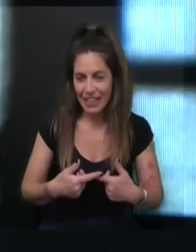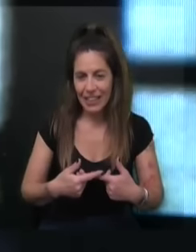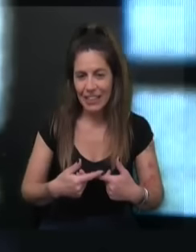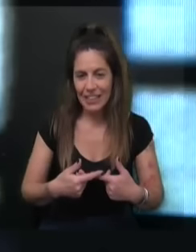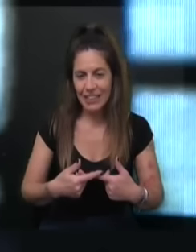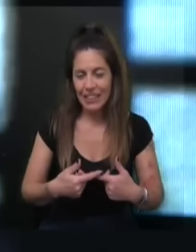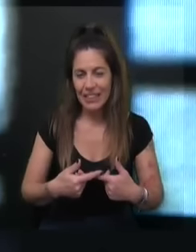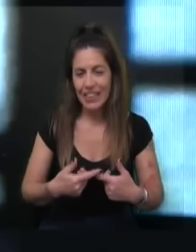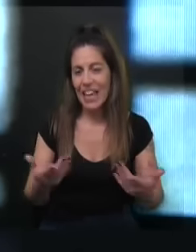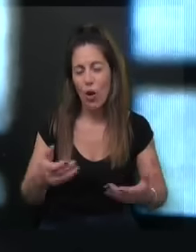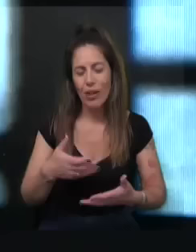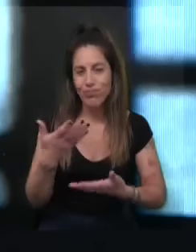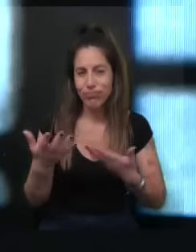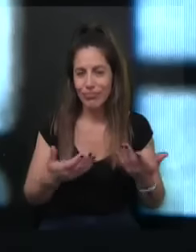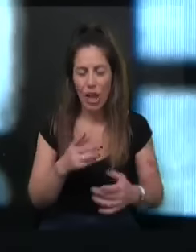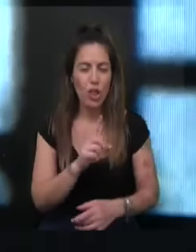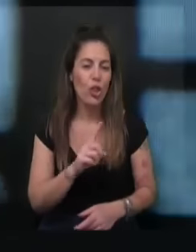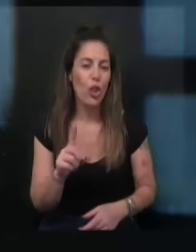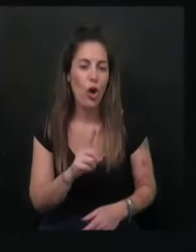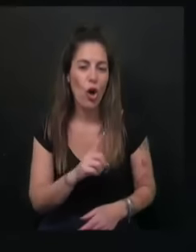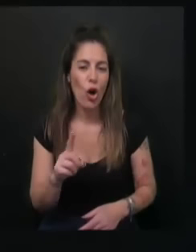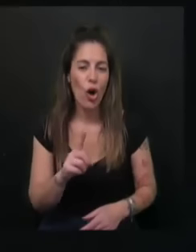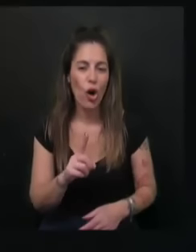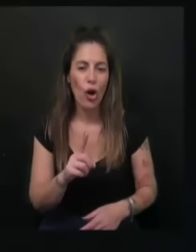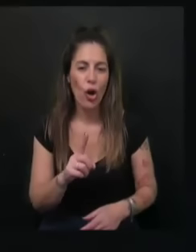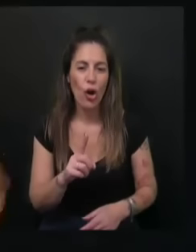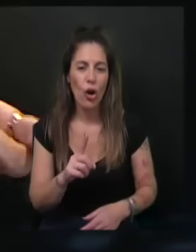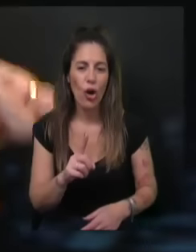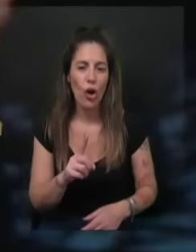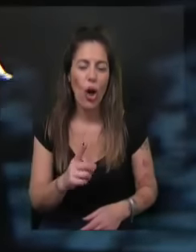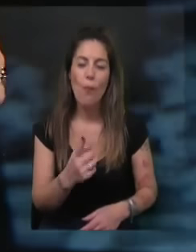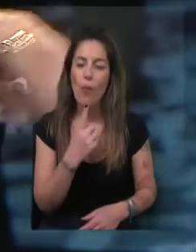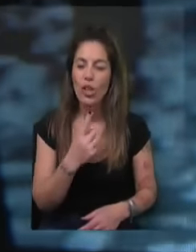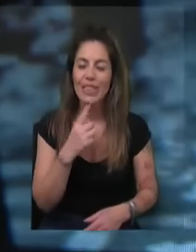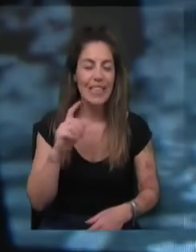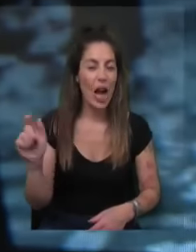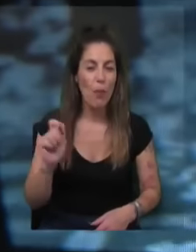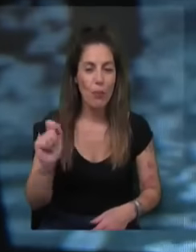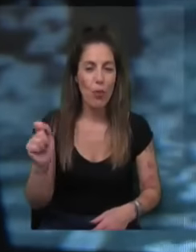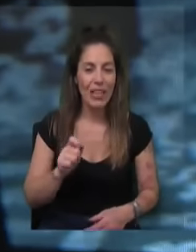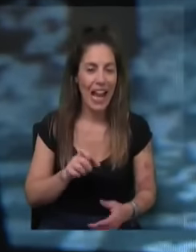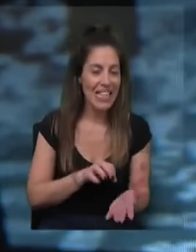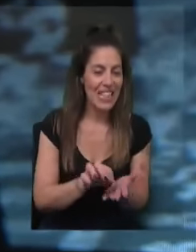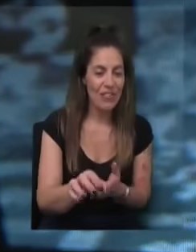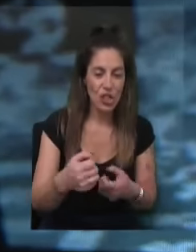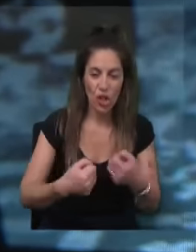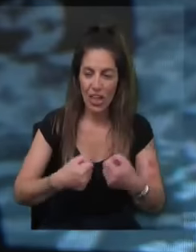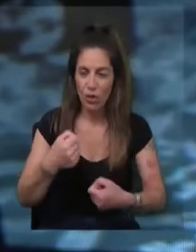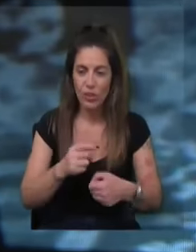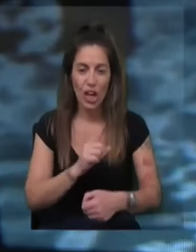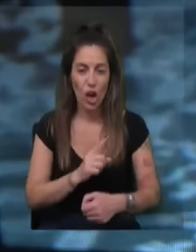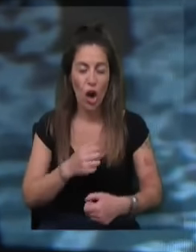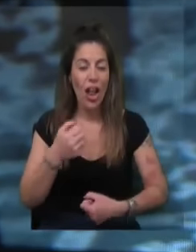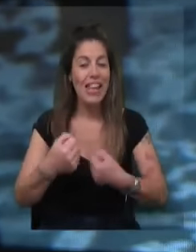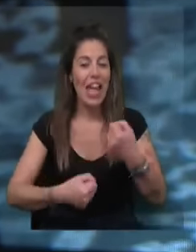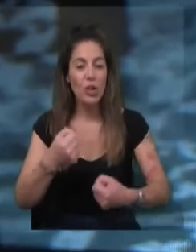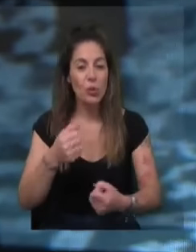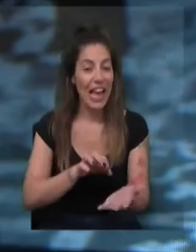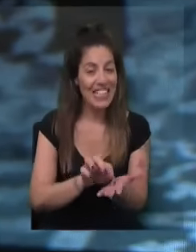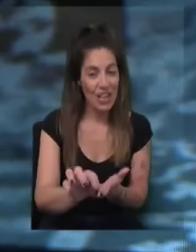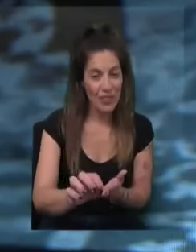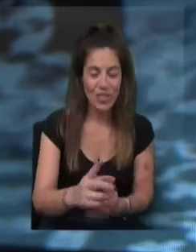desmadrado no se trata de una de la política pública al servicio de la industria sino la industria al